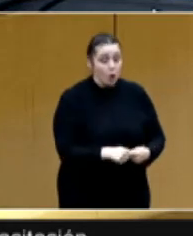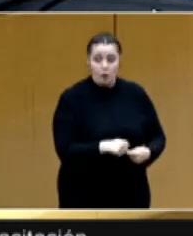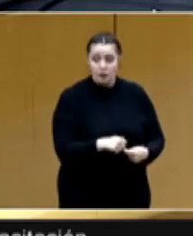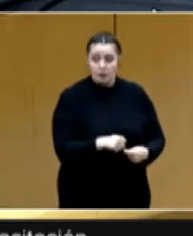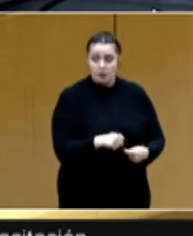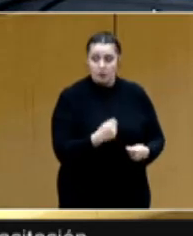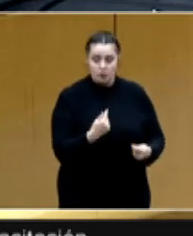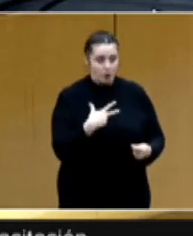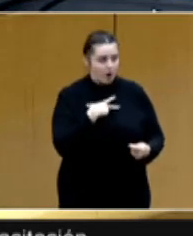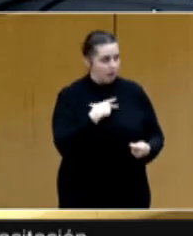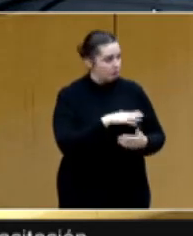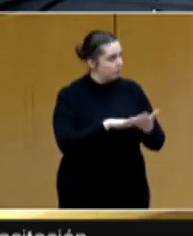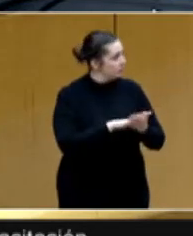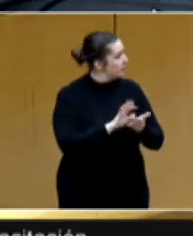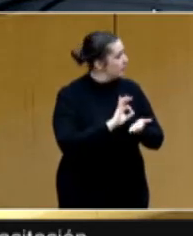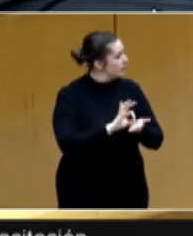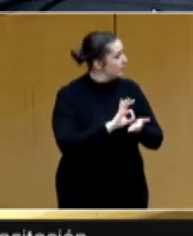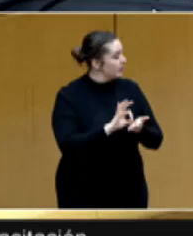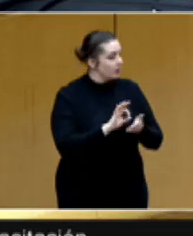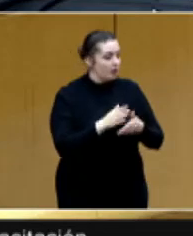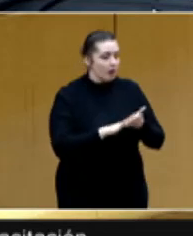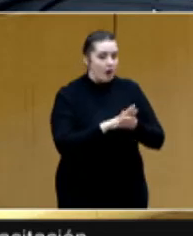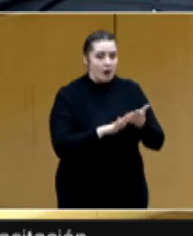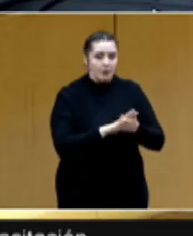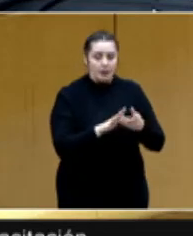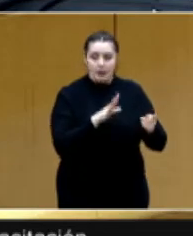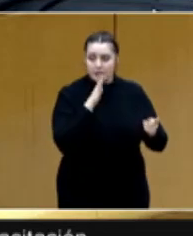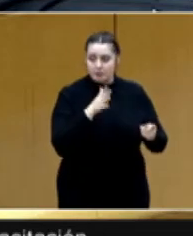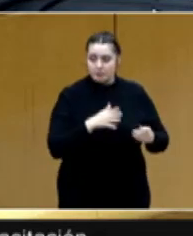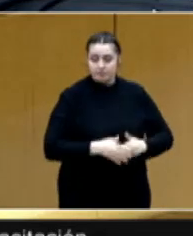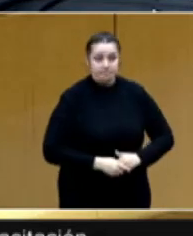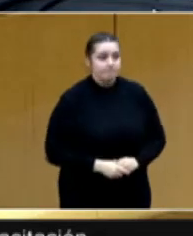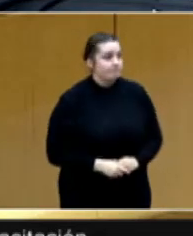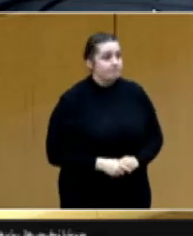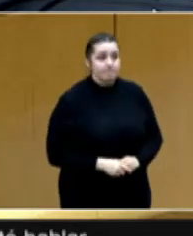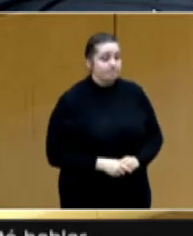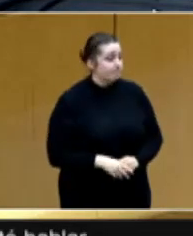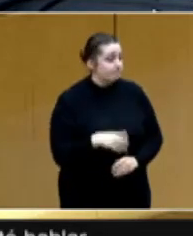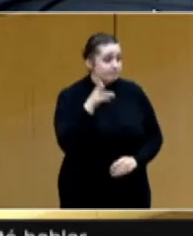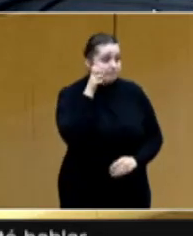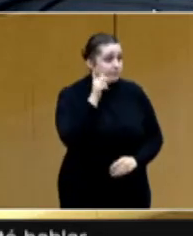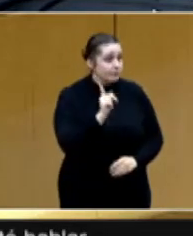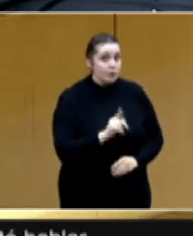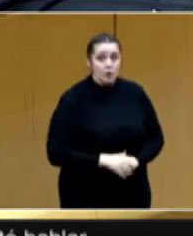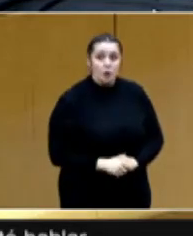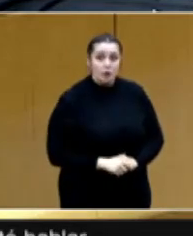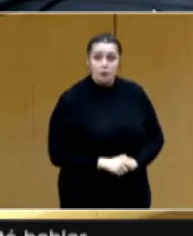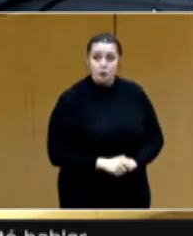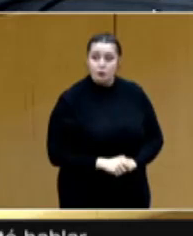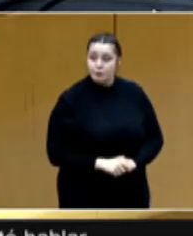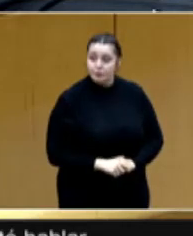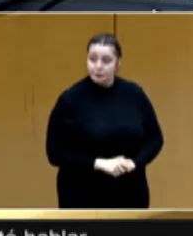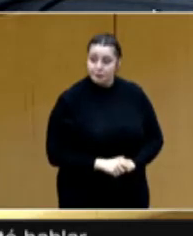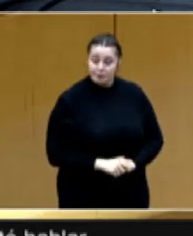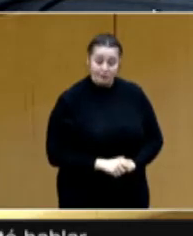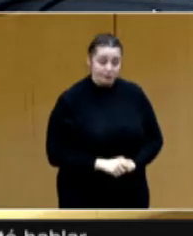con los letrados al servicio de la justicia pero como están de huelga no puede realizar la gestión Desde esa perspectiva Bueno yo no sé habría